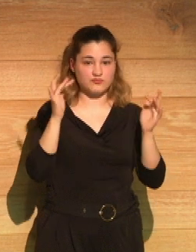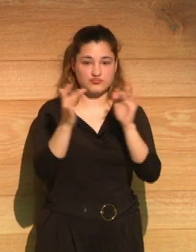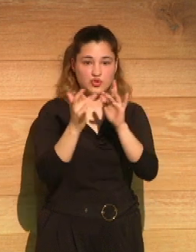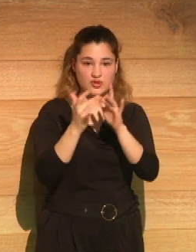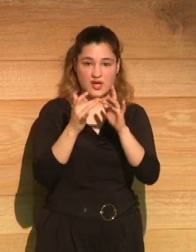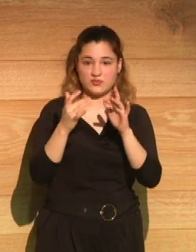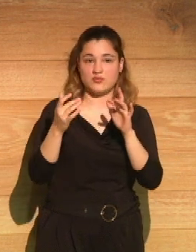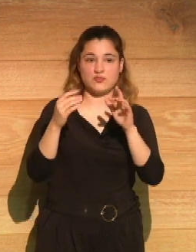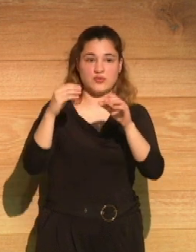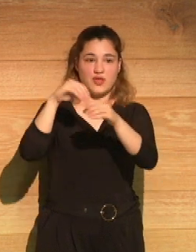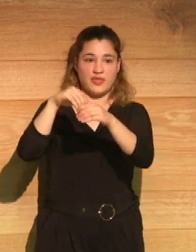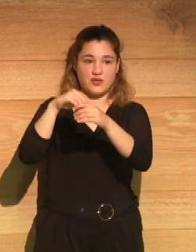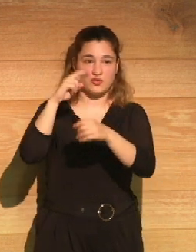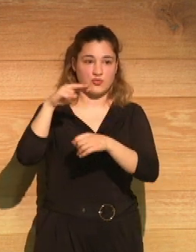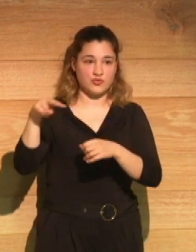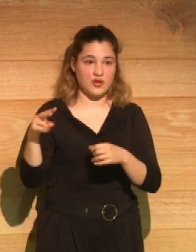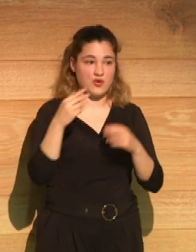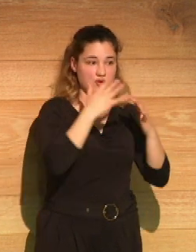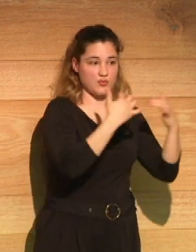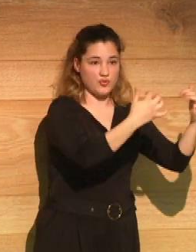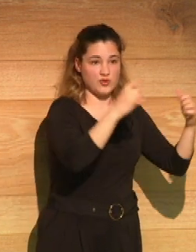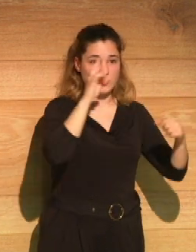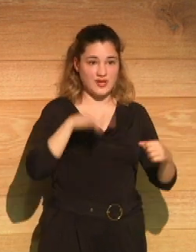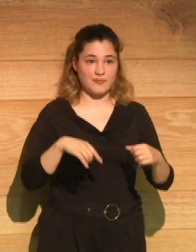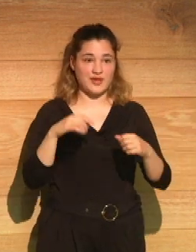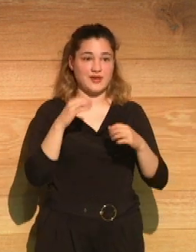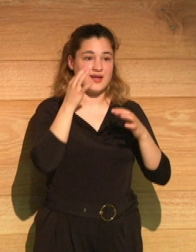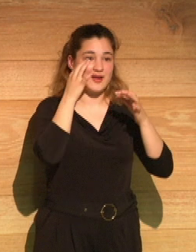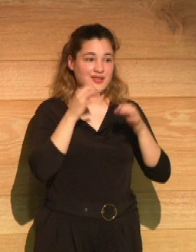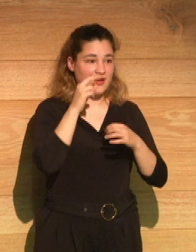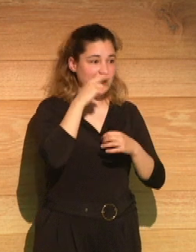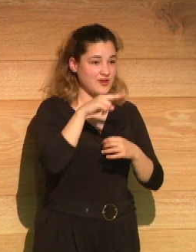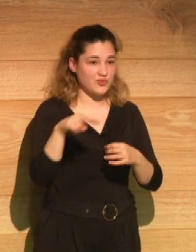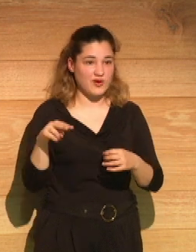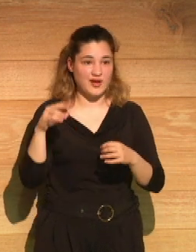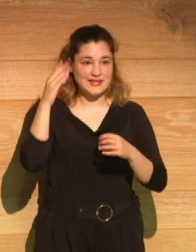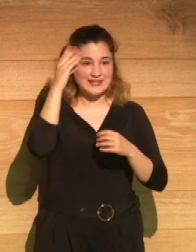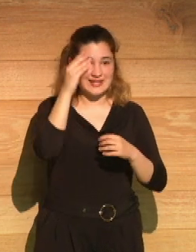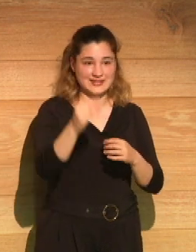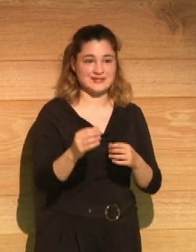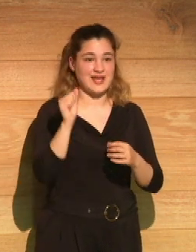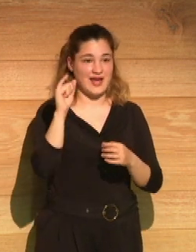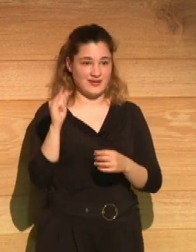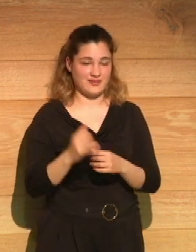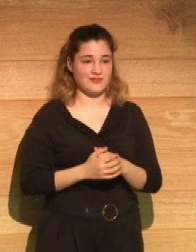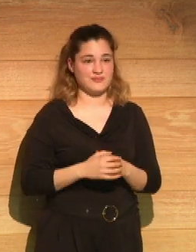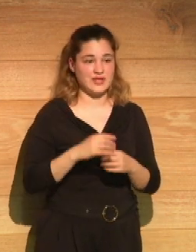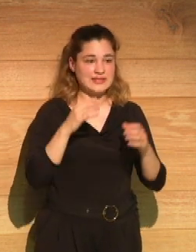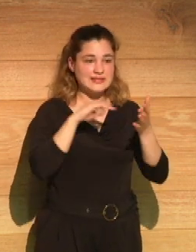contenidos y público, a través de realidad virtual, inteligencia artificial, es decir, todo aquello donde la tecnología